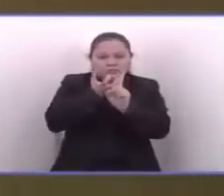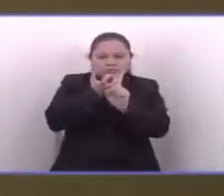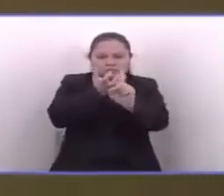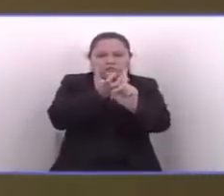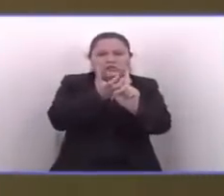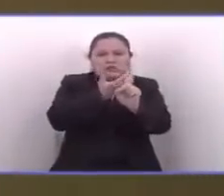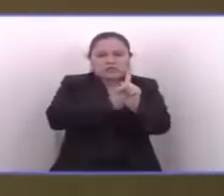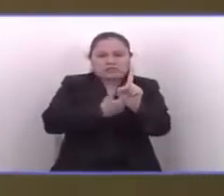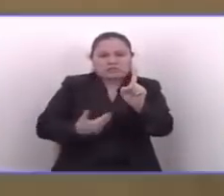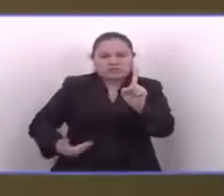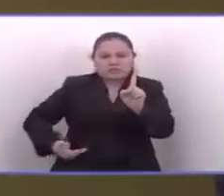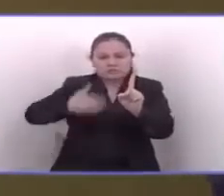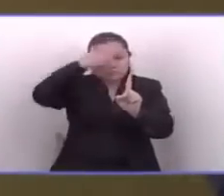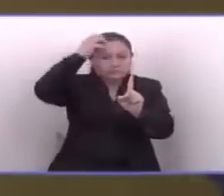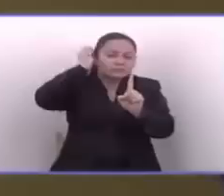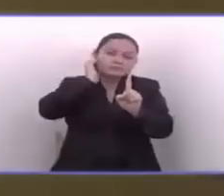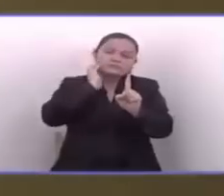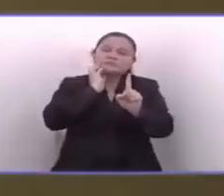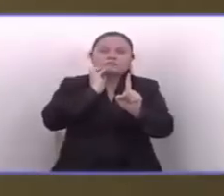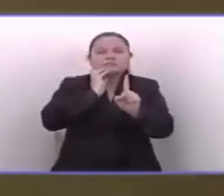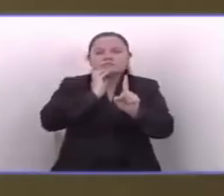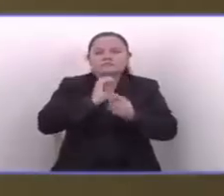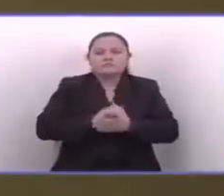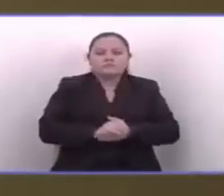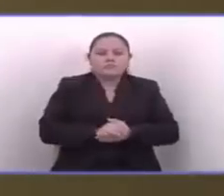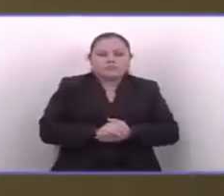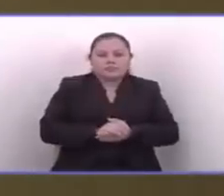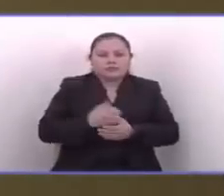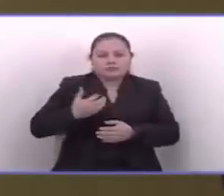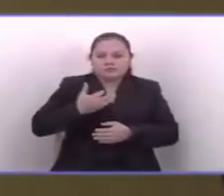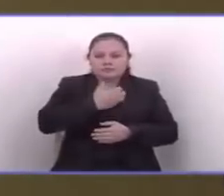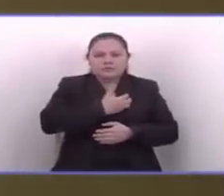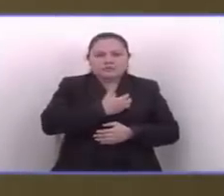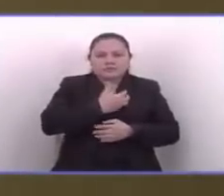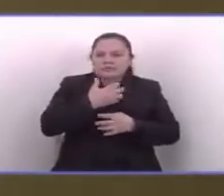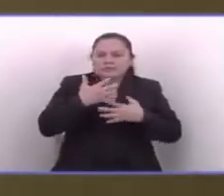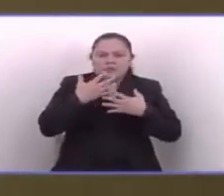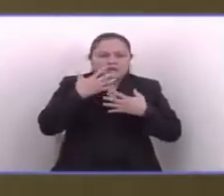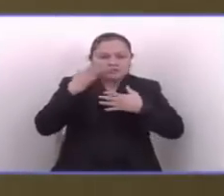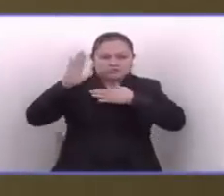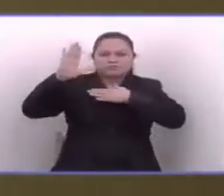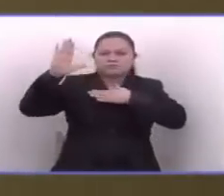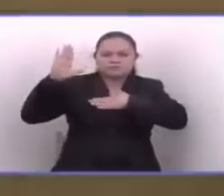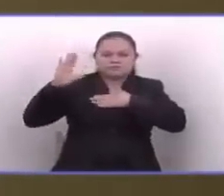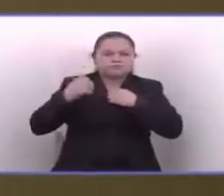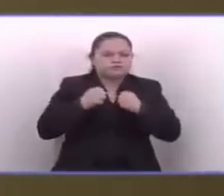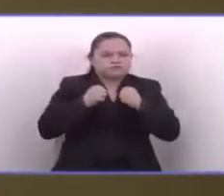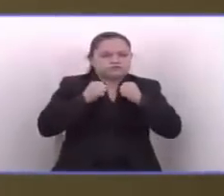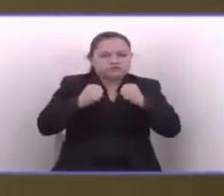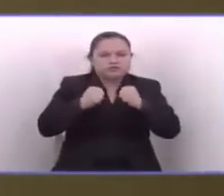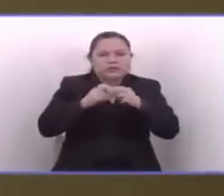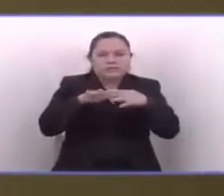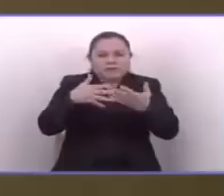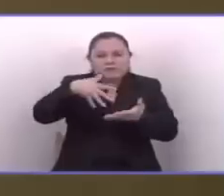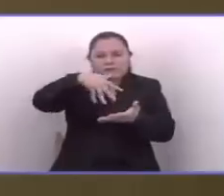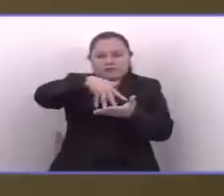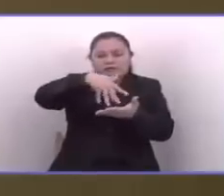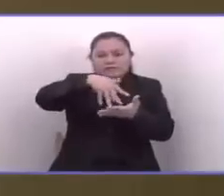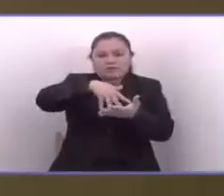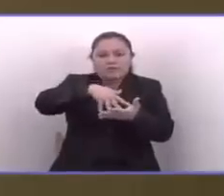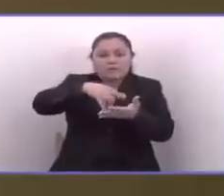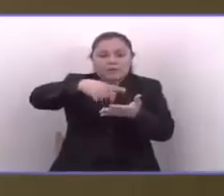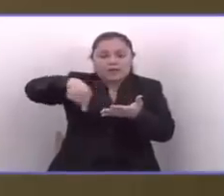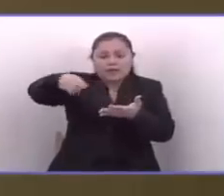el presidente Nayib Bukele, tenemos un firme compromiso con la población para